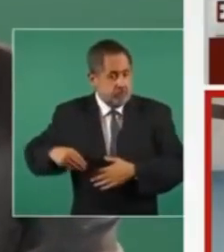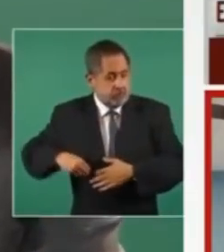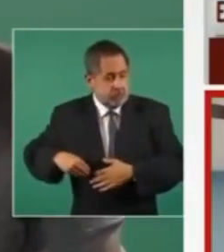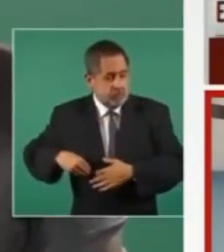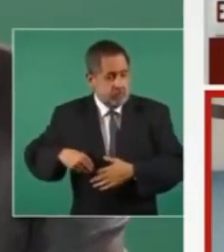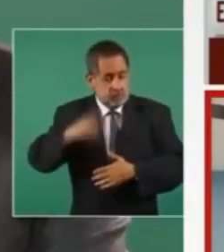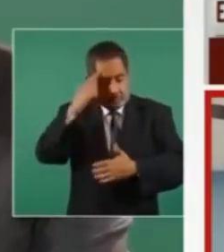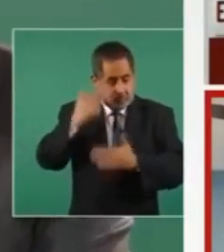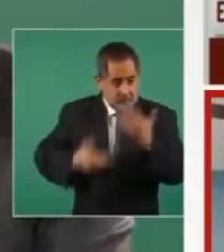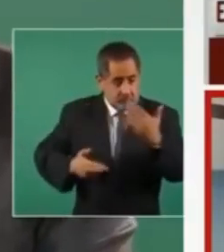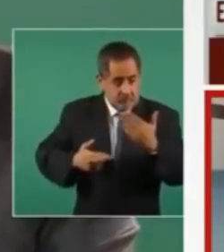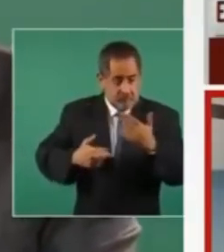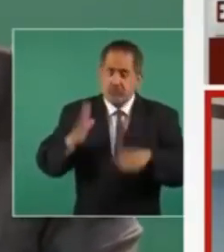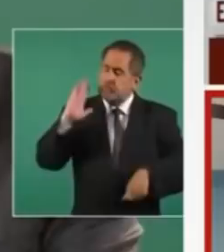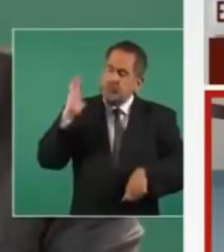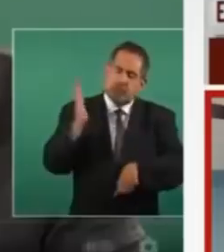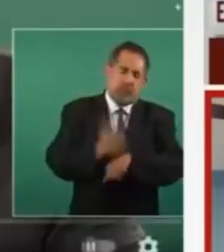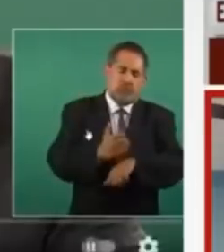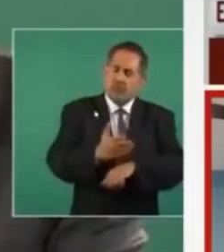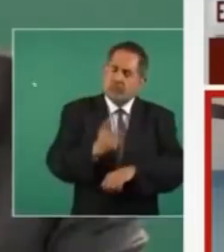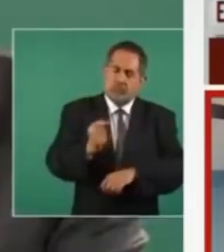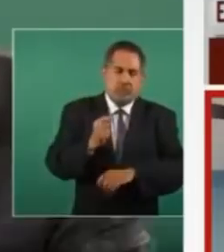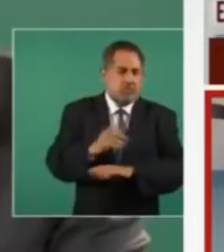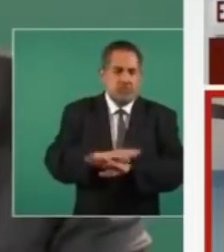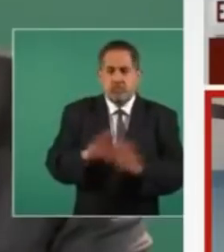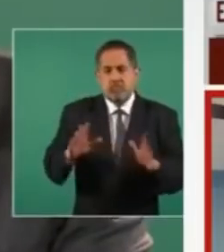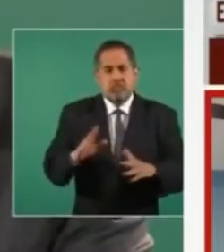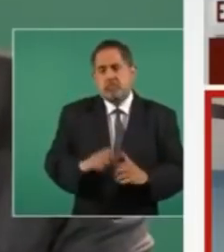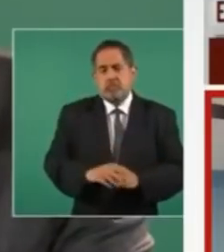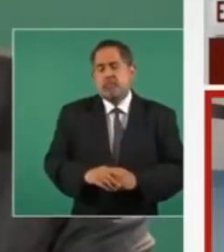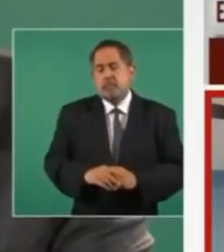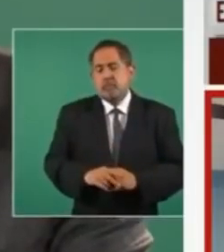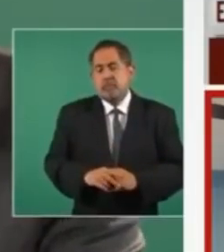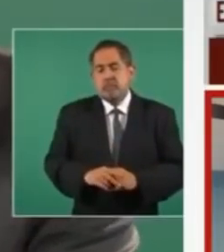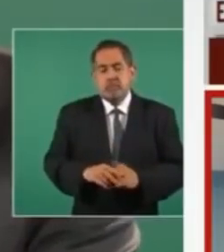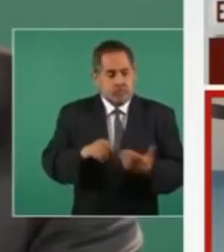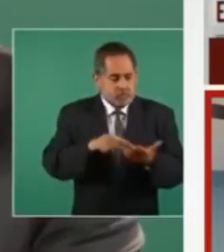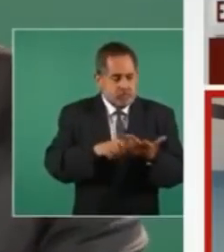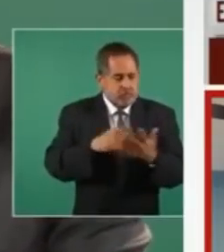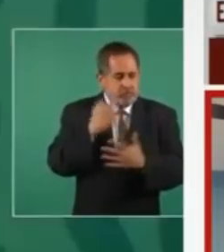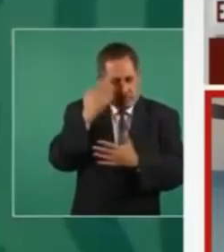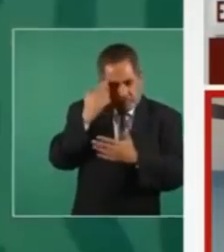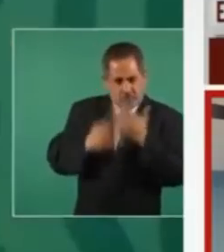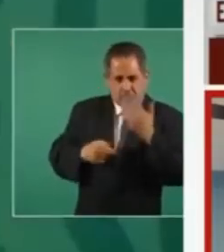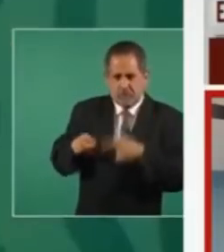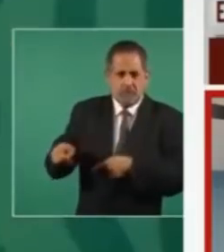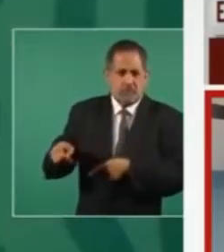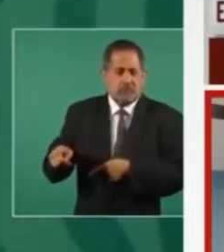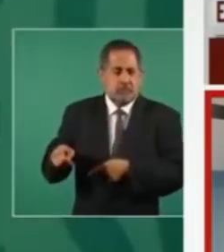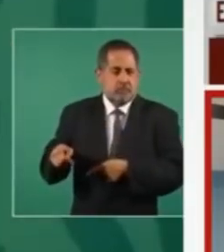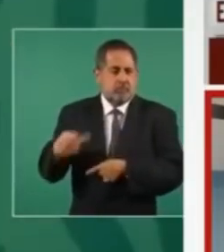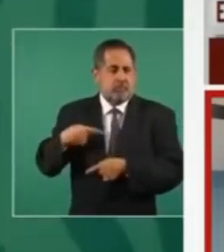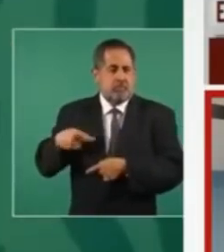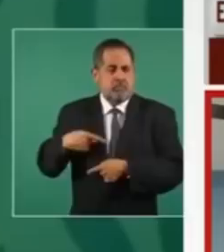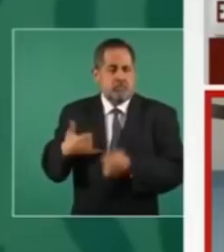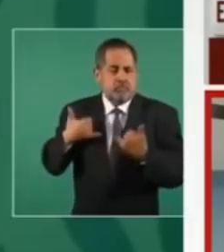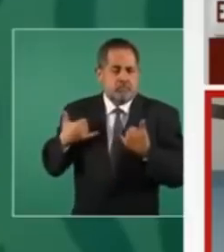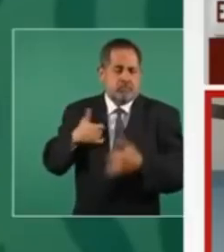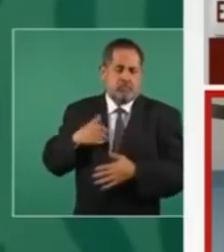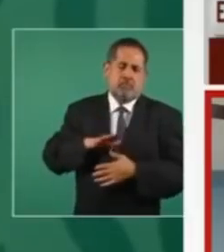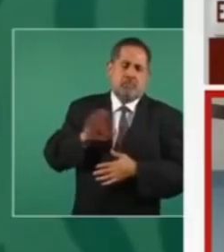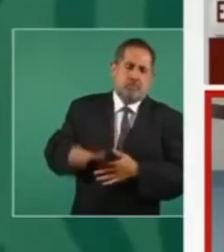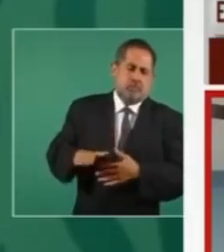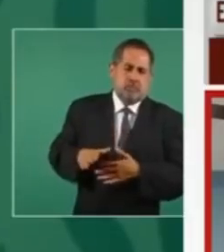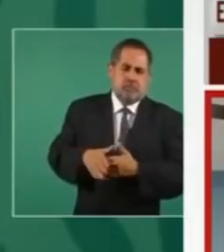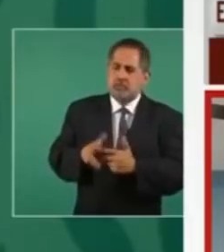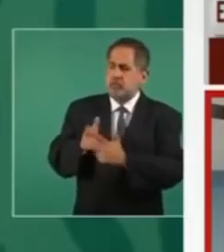hubieron estas violaciones graves, ¿sí?, que llevaron hasta el homicidio,